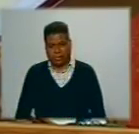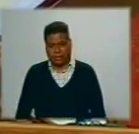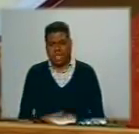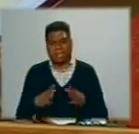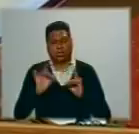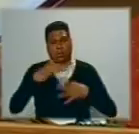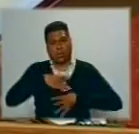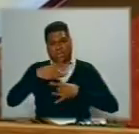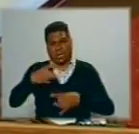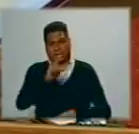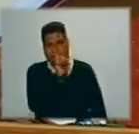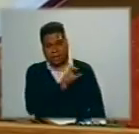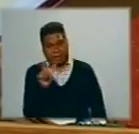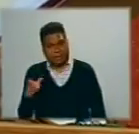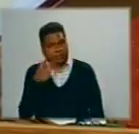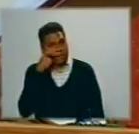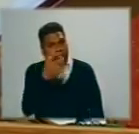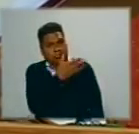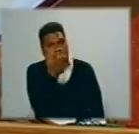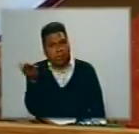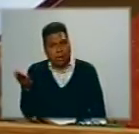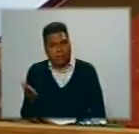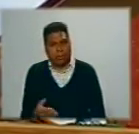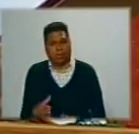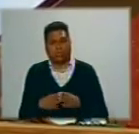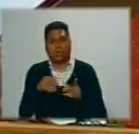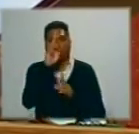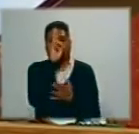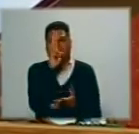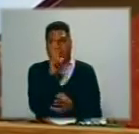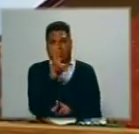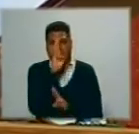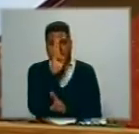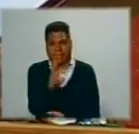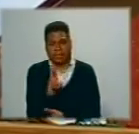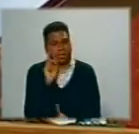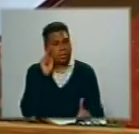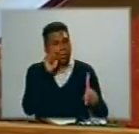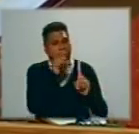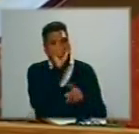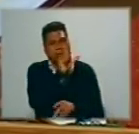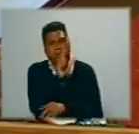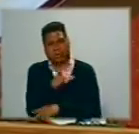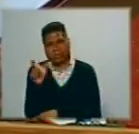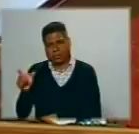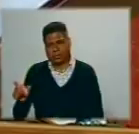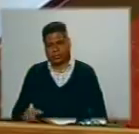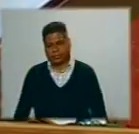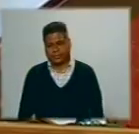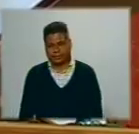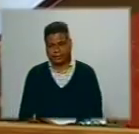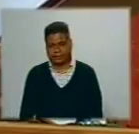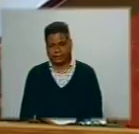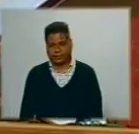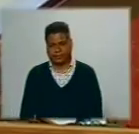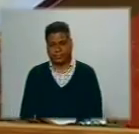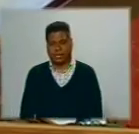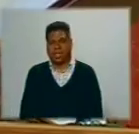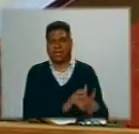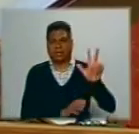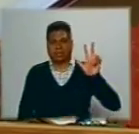los consumidores y la responsabilidad de respetar el objeto de la protección del consumidor.